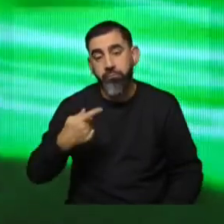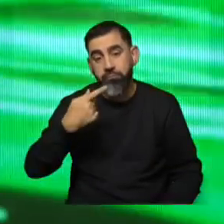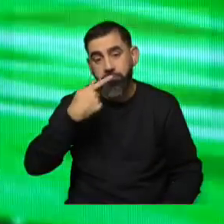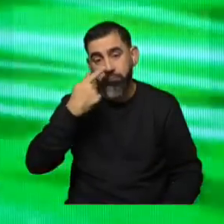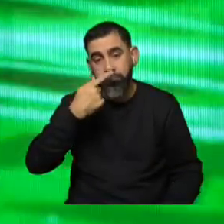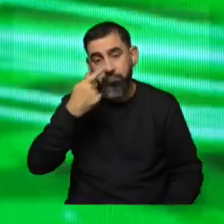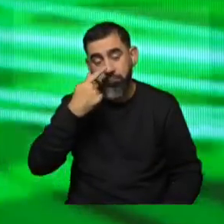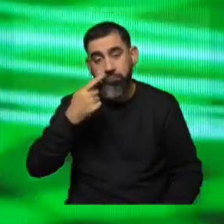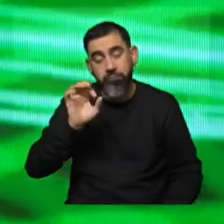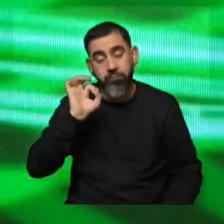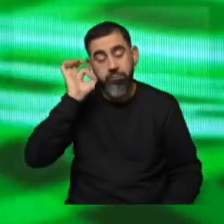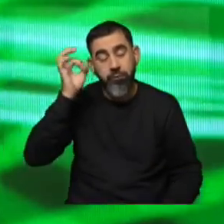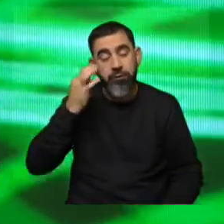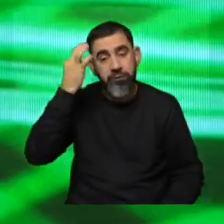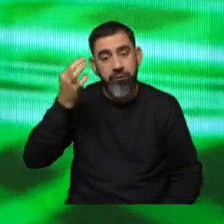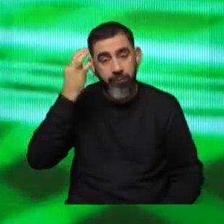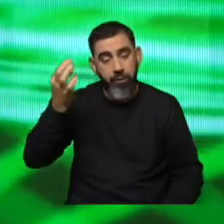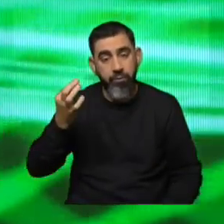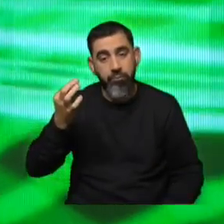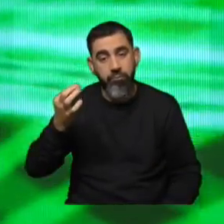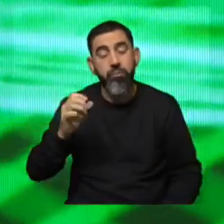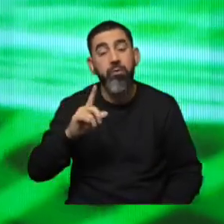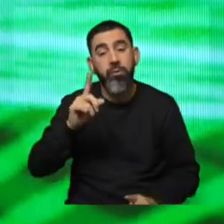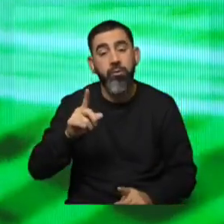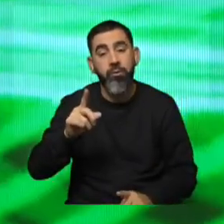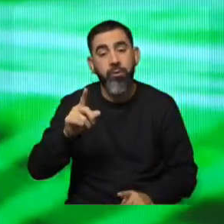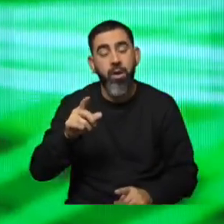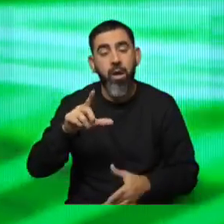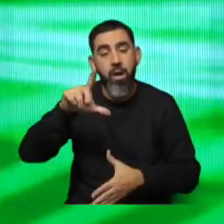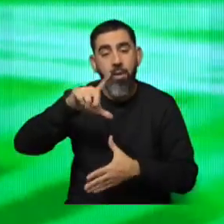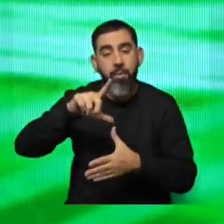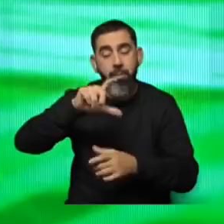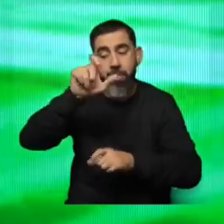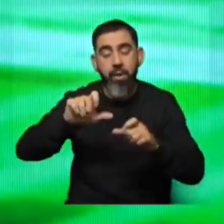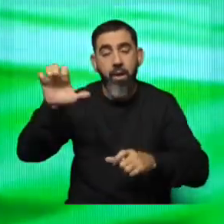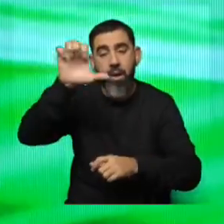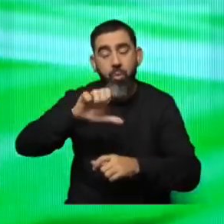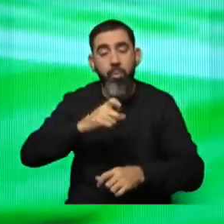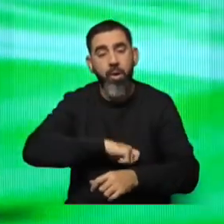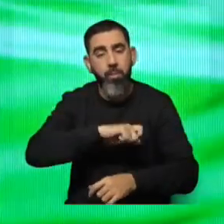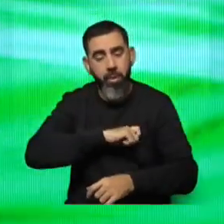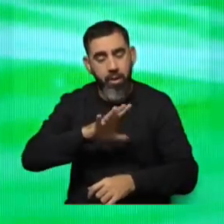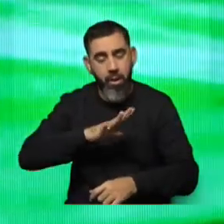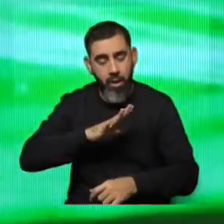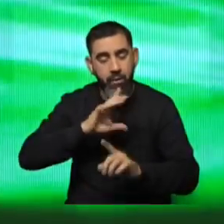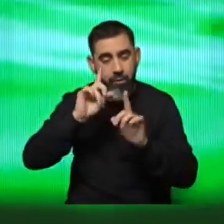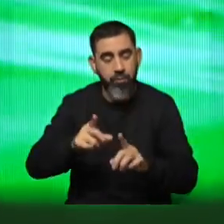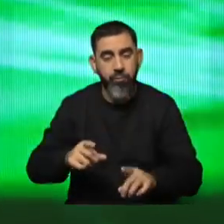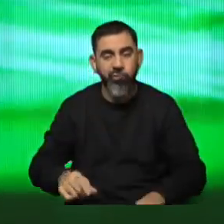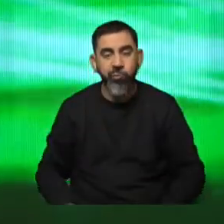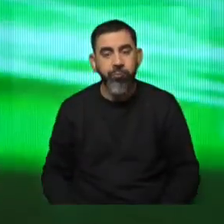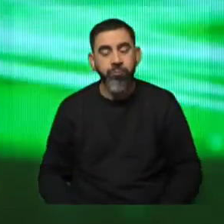el el seminario este componentes además de toda América Latina y de Europa y españoles también este